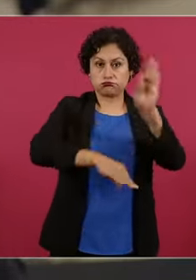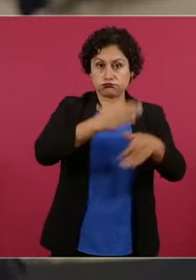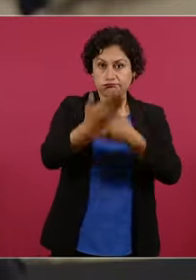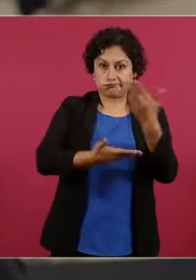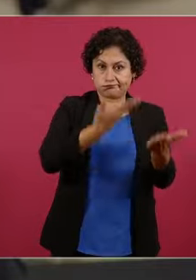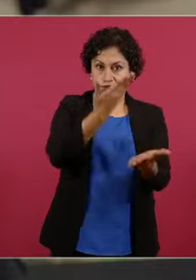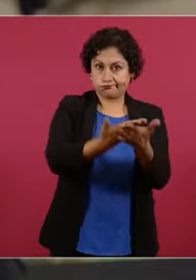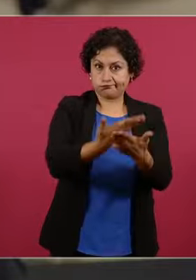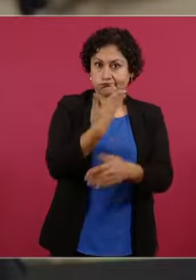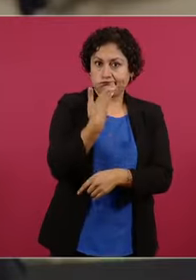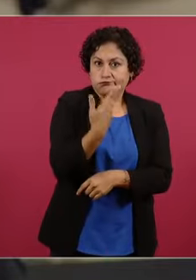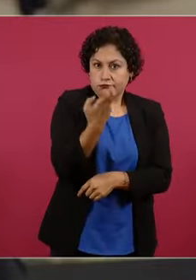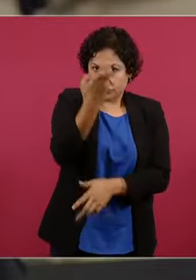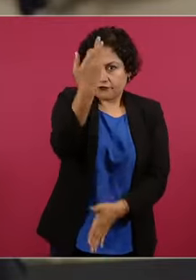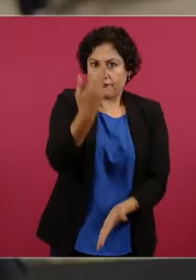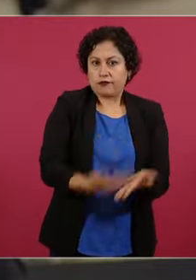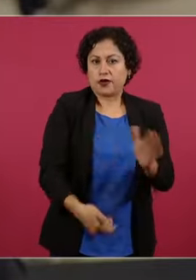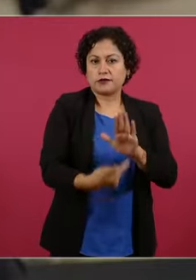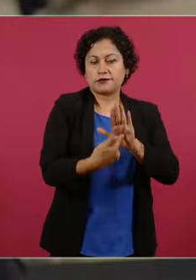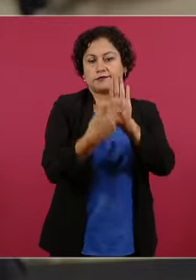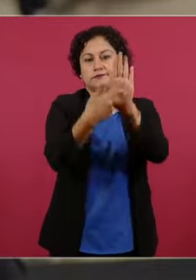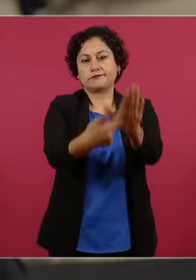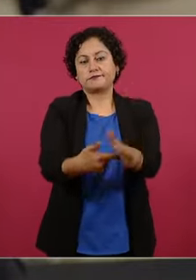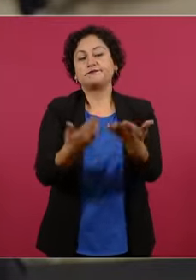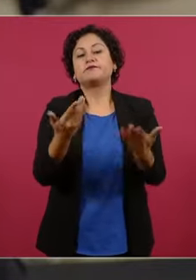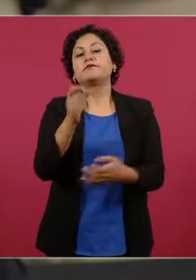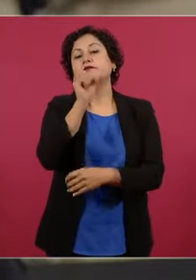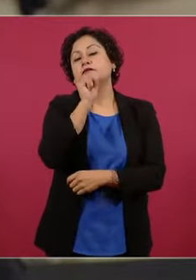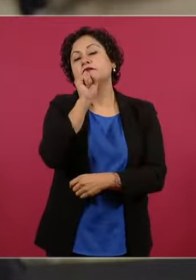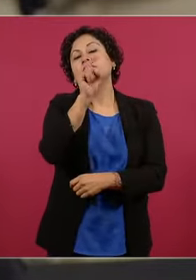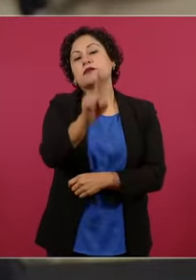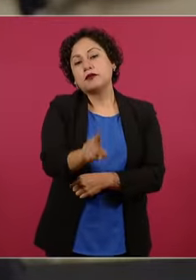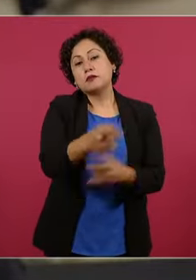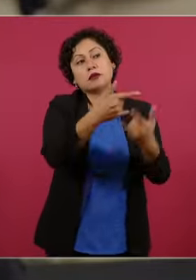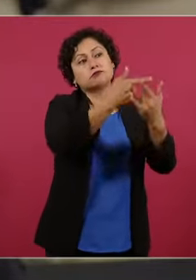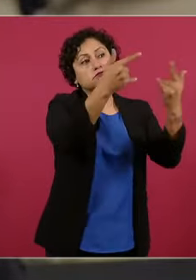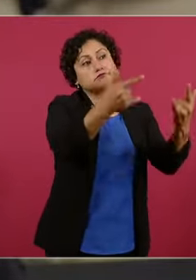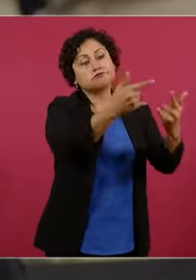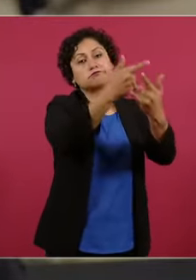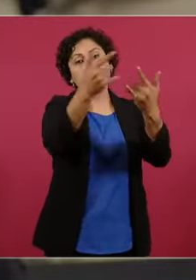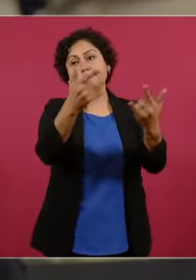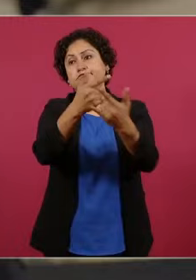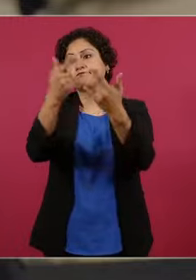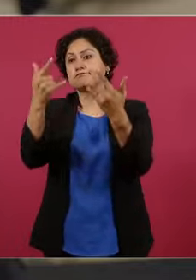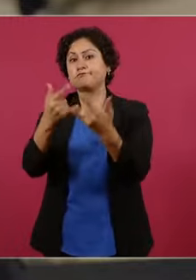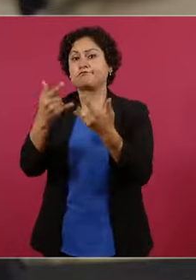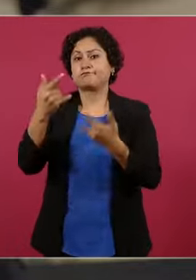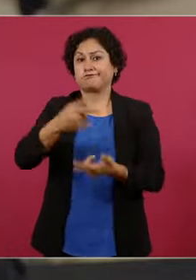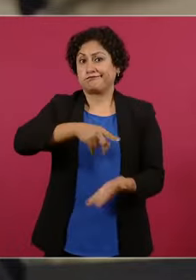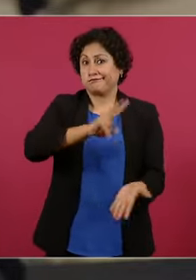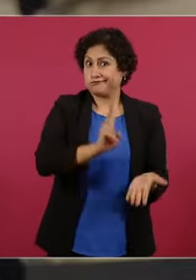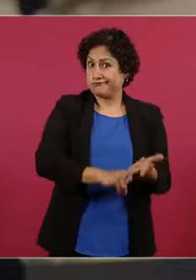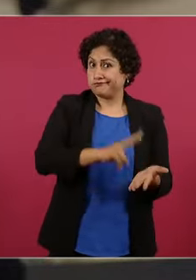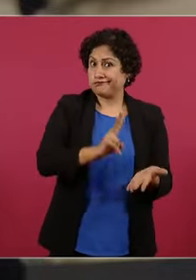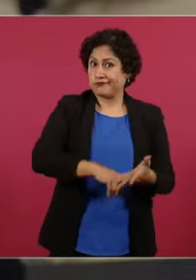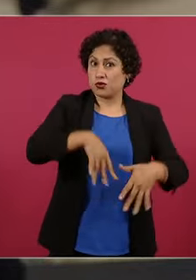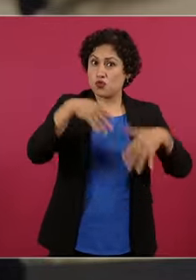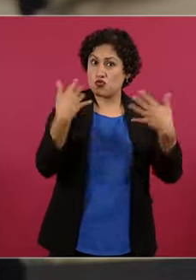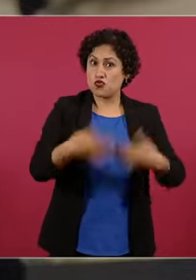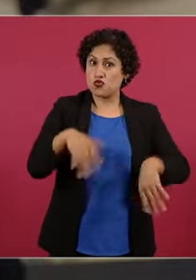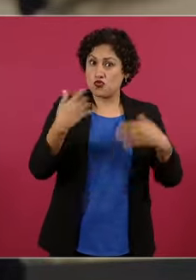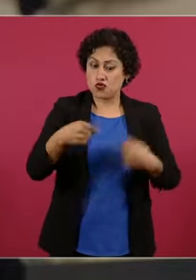y también que se comparta pues todas estas historias que vale la pena que conozcan todos los